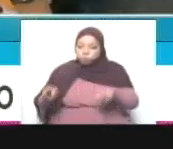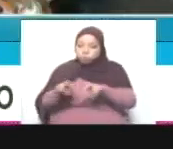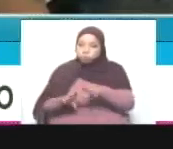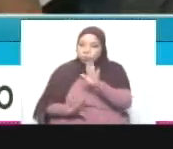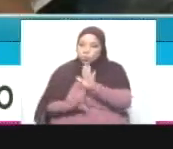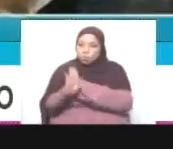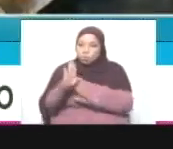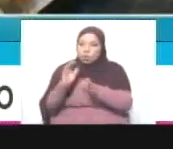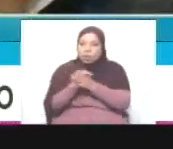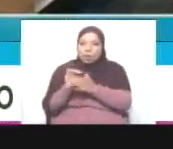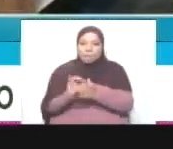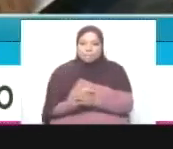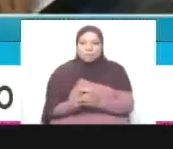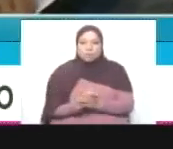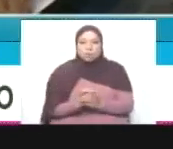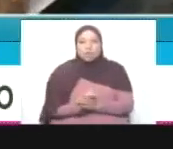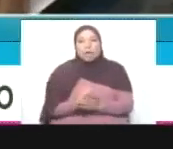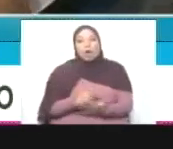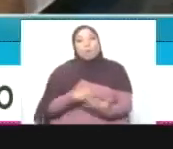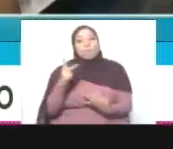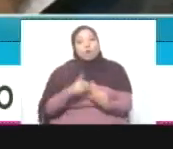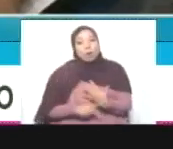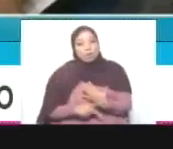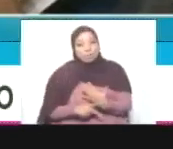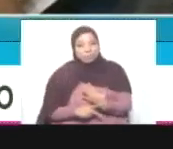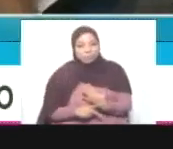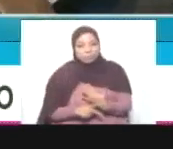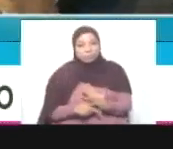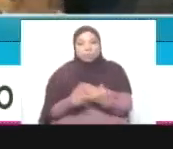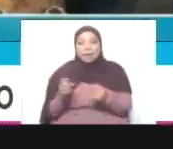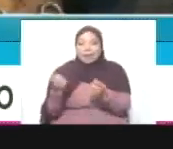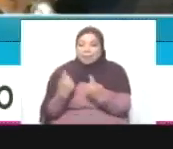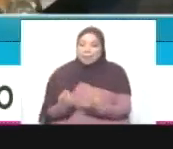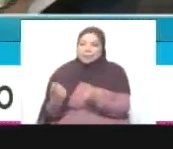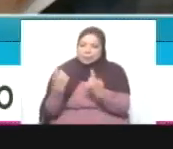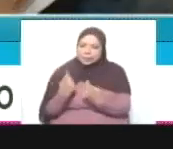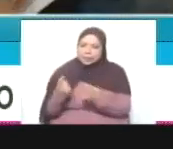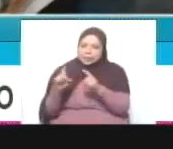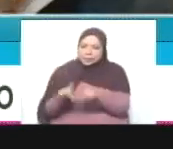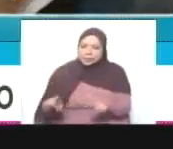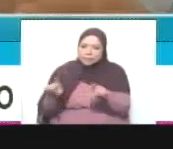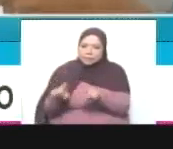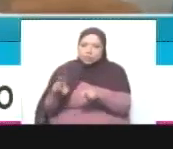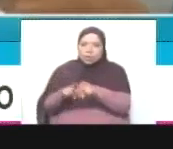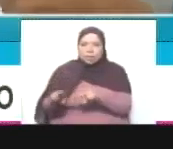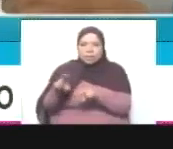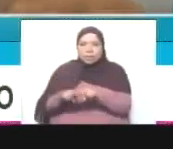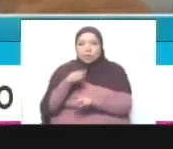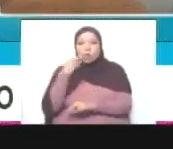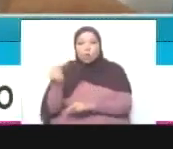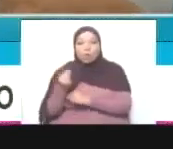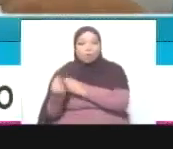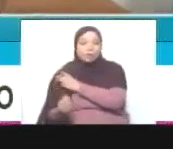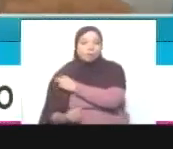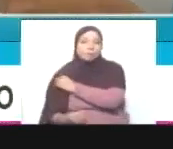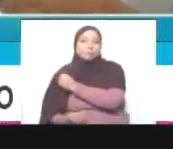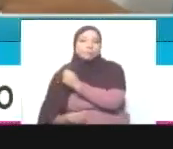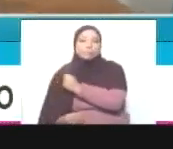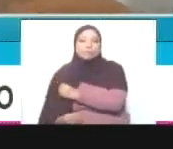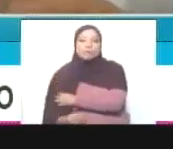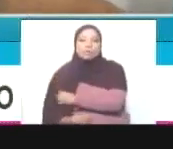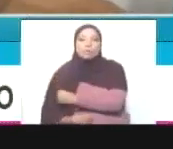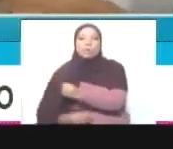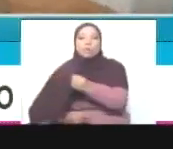junto con otros compañeros lo que es el programa de enseñanza para niños, niñas y adolescentes, en